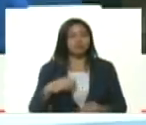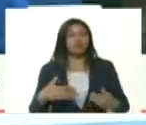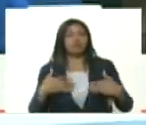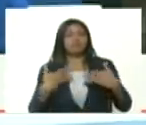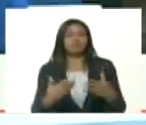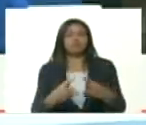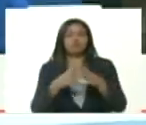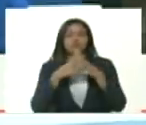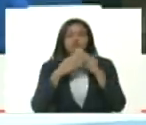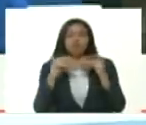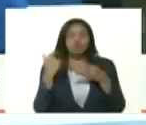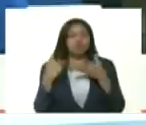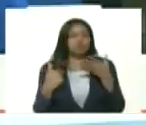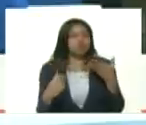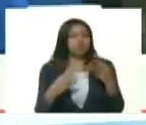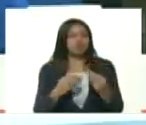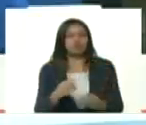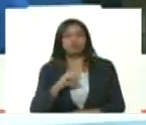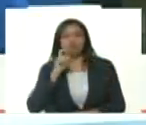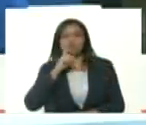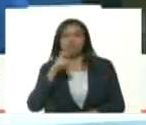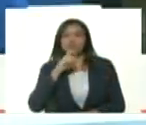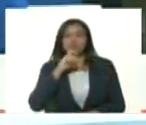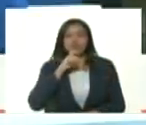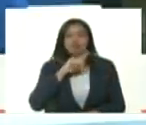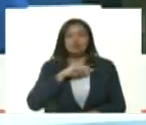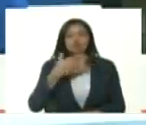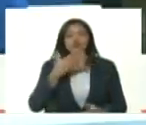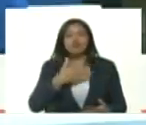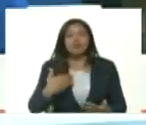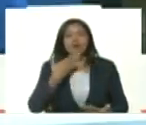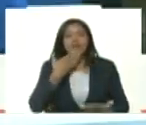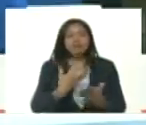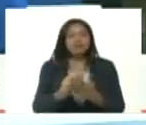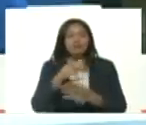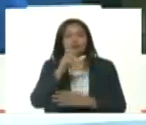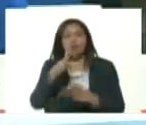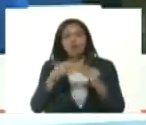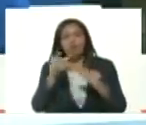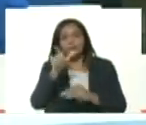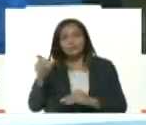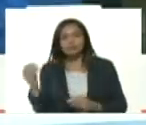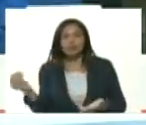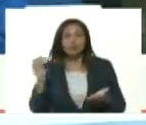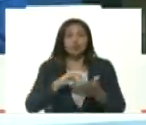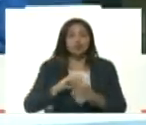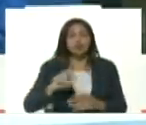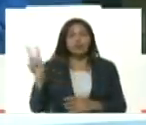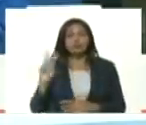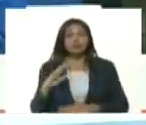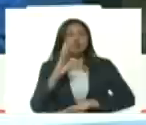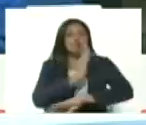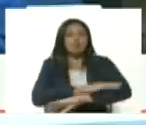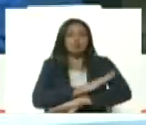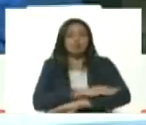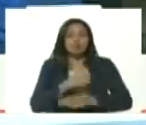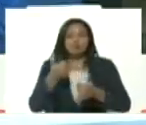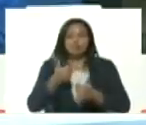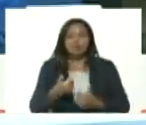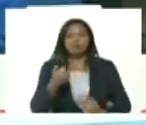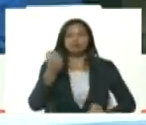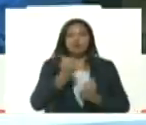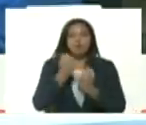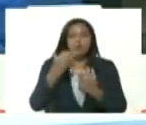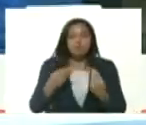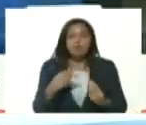todo, todo, todo en medio de dificultades. Quiero agradecer a todas las personas que han regresado su disciplina, su apoyo,